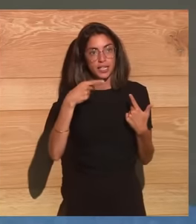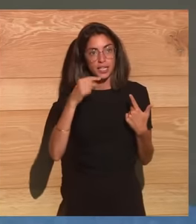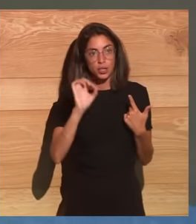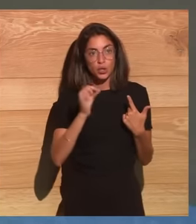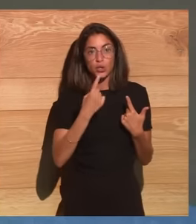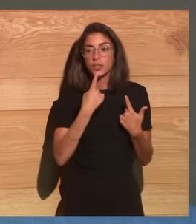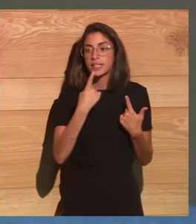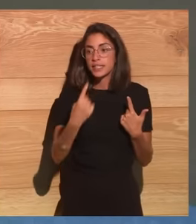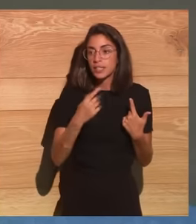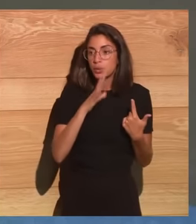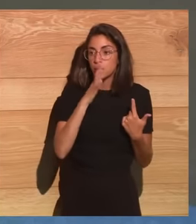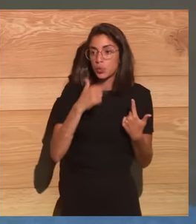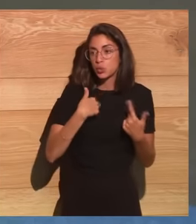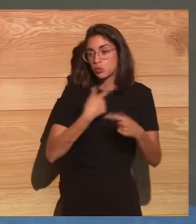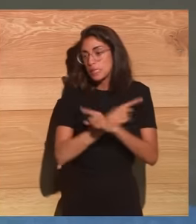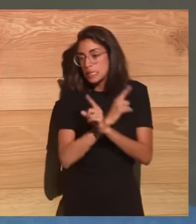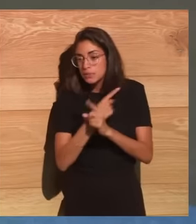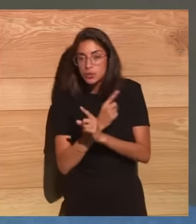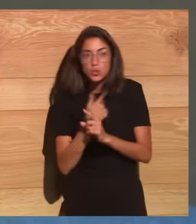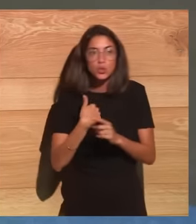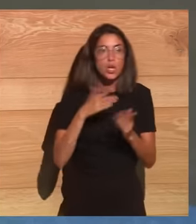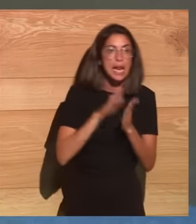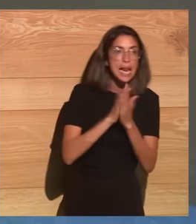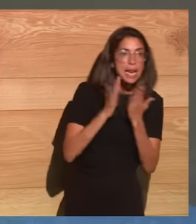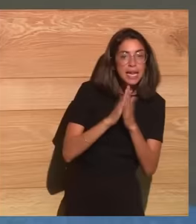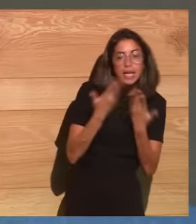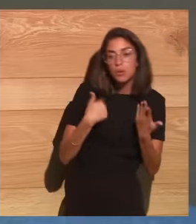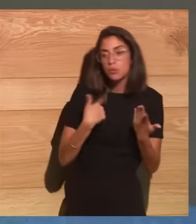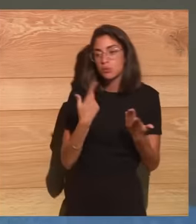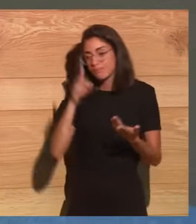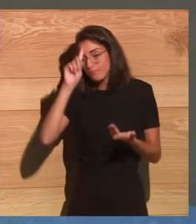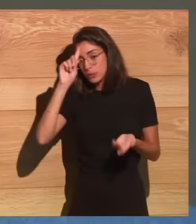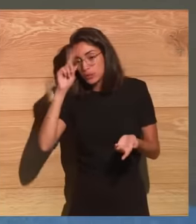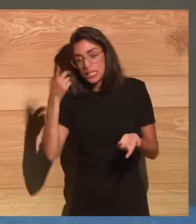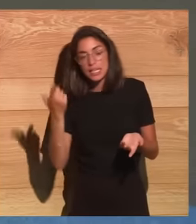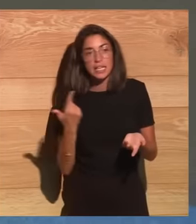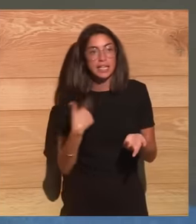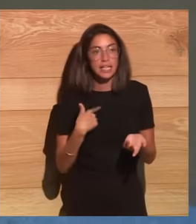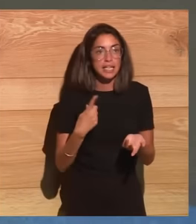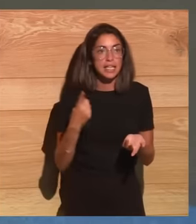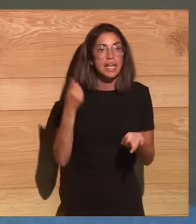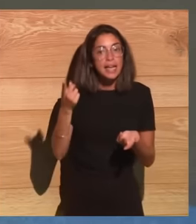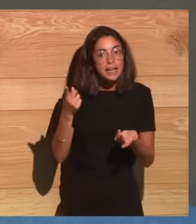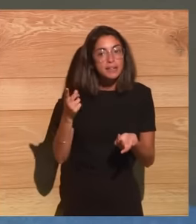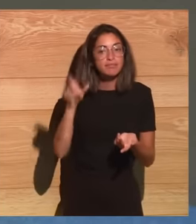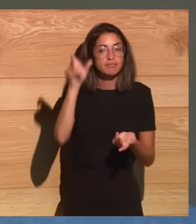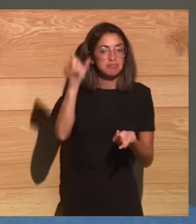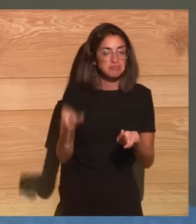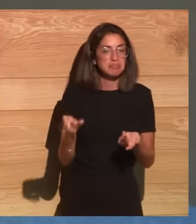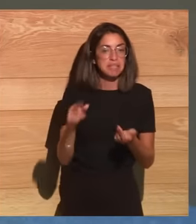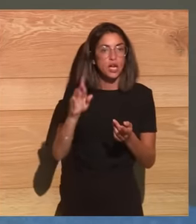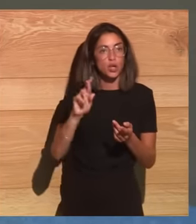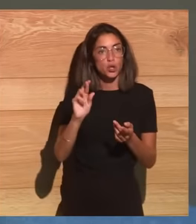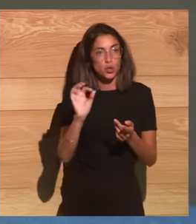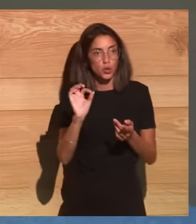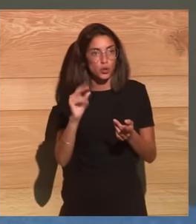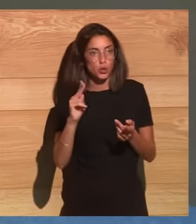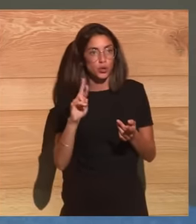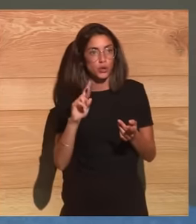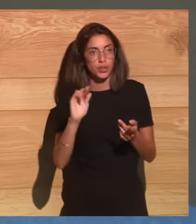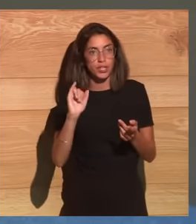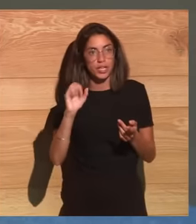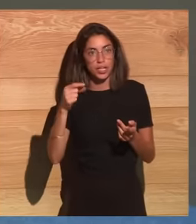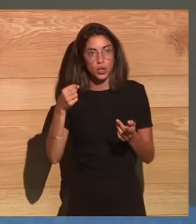estoy muy nervioso porque va a salir este libro tal, y con este libro no sé qué. Y me, con su afán siempre de ser un